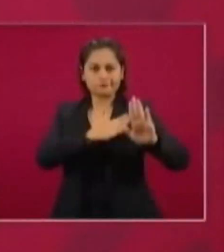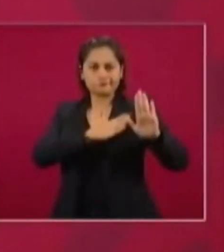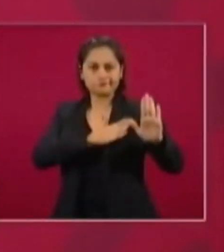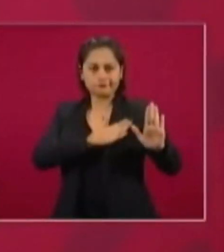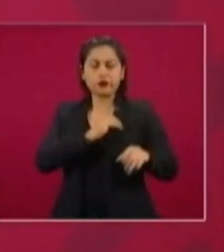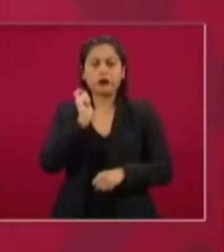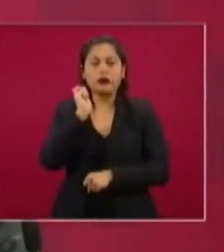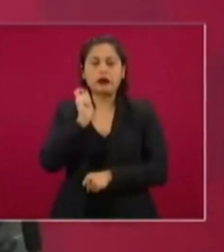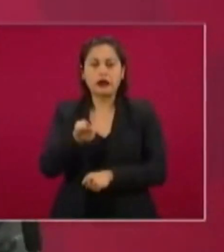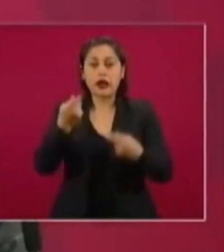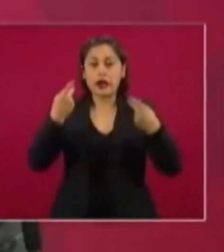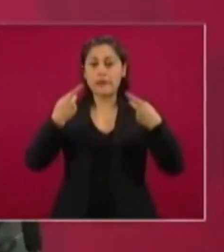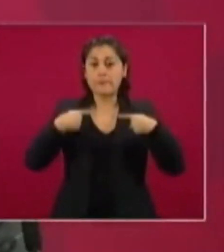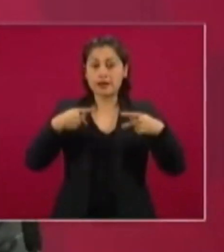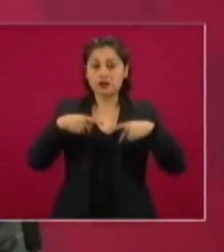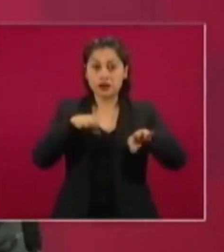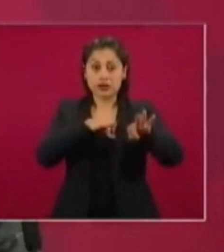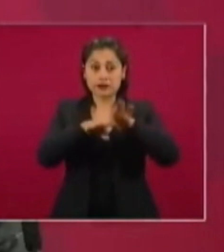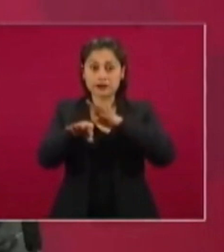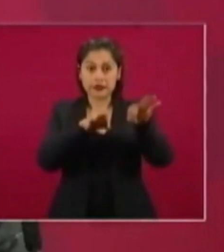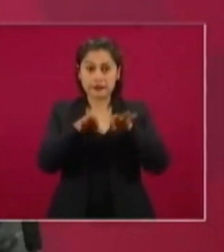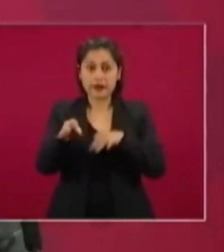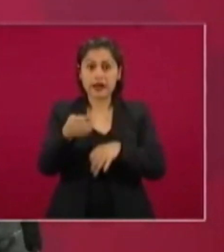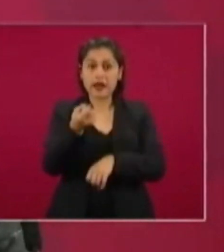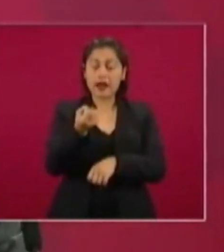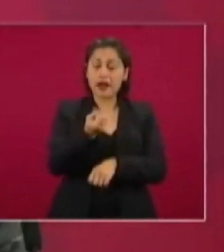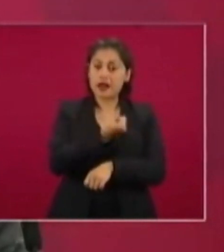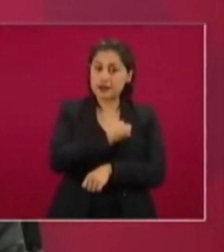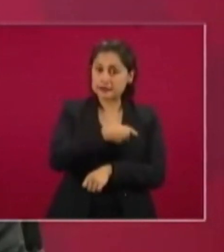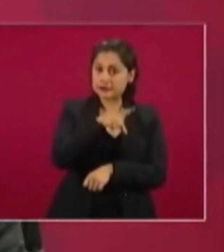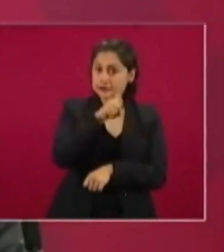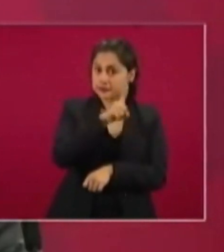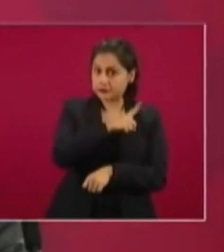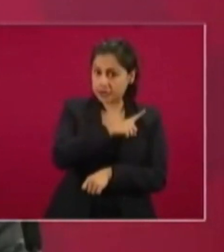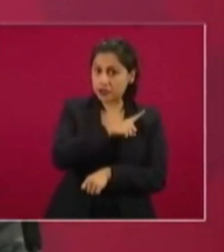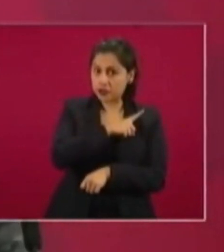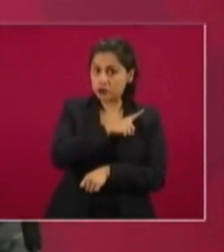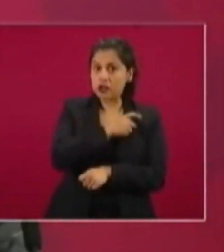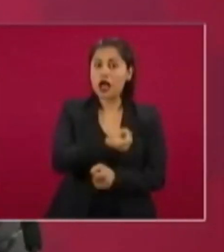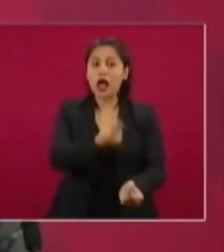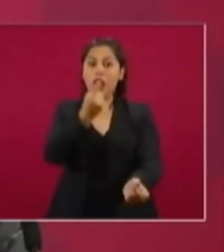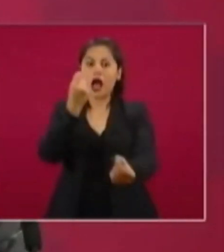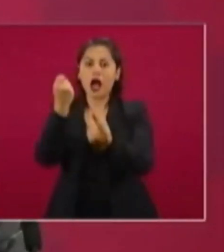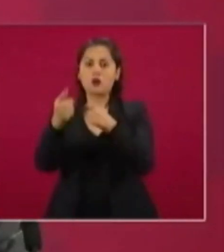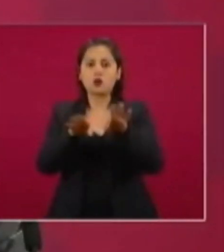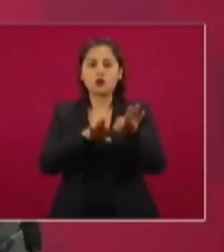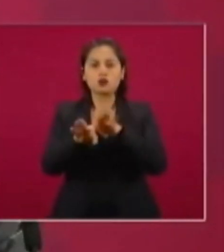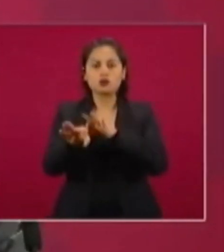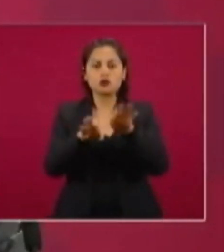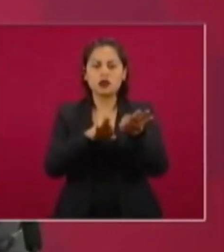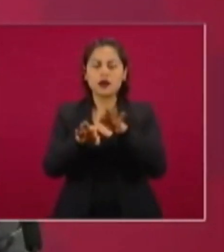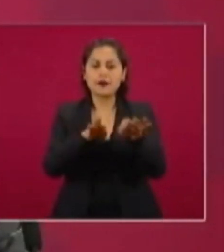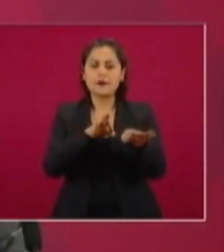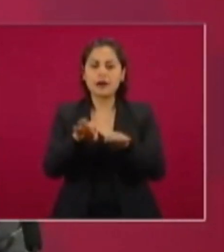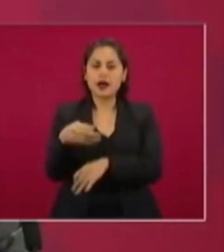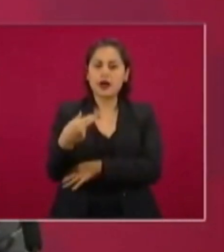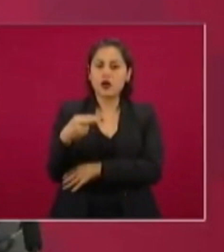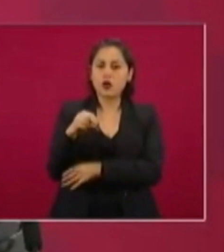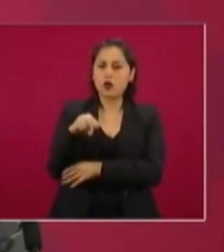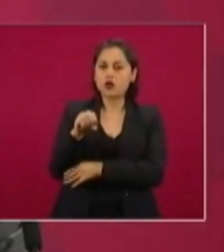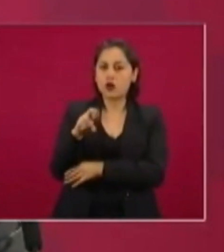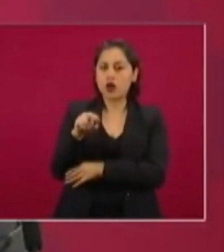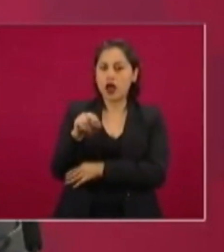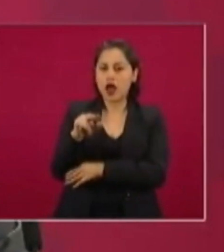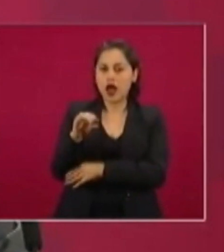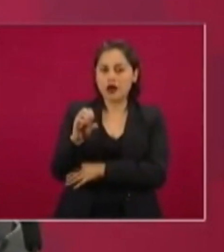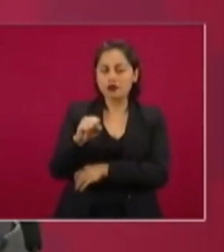3 años. Recientemente, el presidente Andrés Manuel López Obrador anunció que su gobierno enviaría una reforma de ley para prohibir